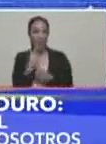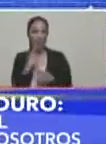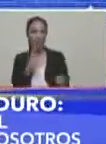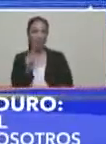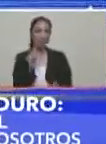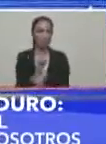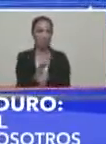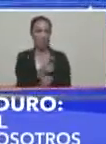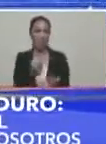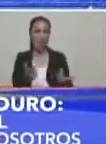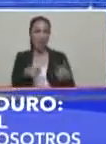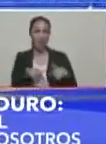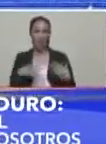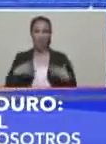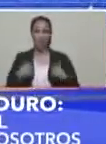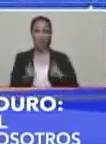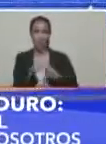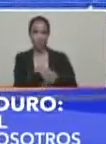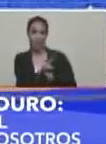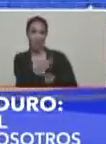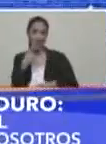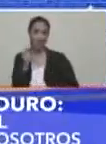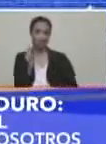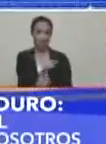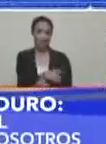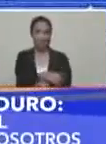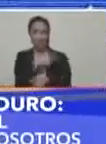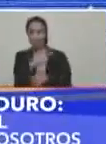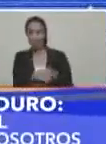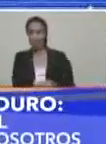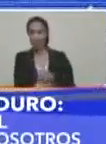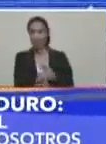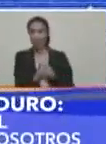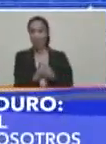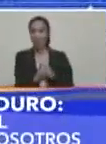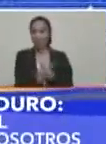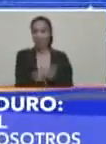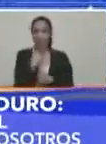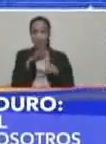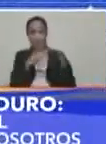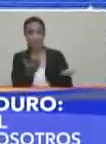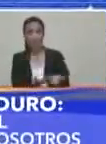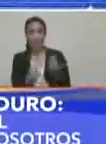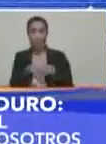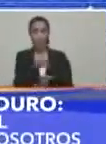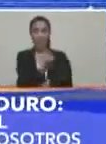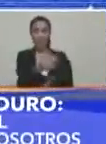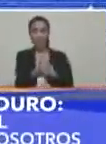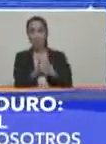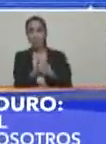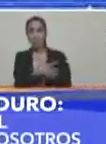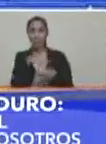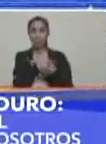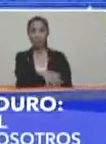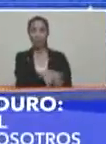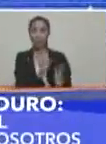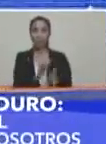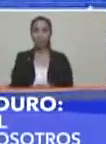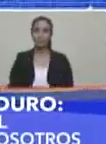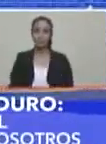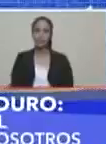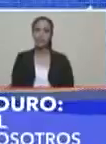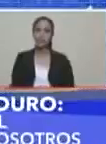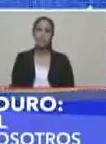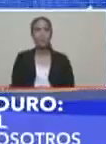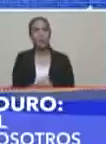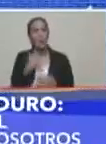salud venezolana, a aquellos que se la pasan despotricando de Venezuela en el mundo, para malponer a Venezuela, para justificar